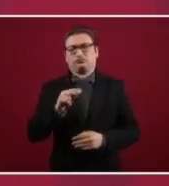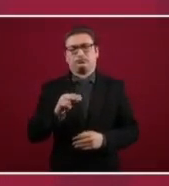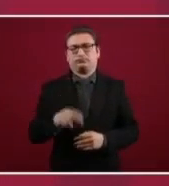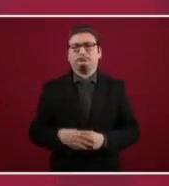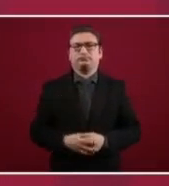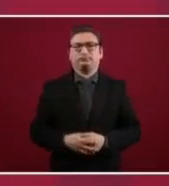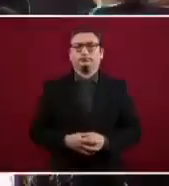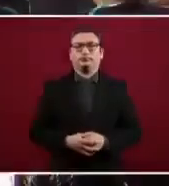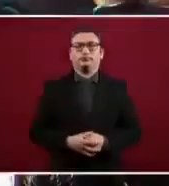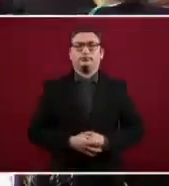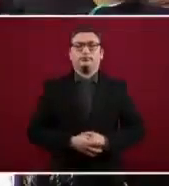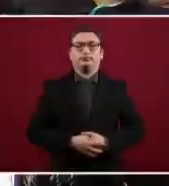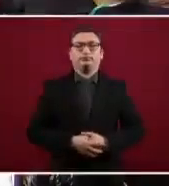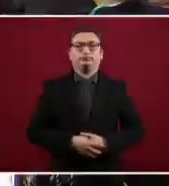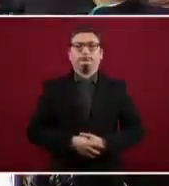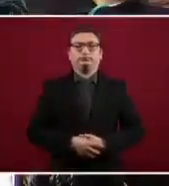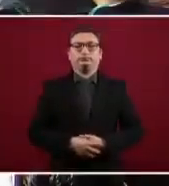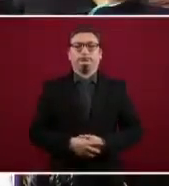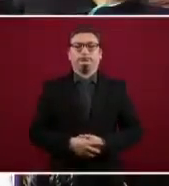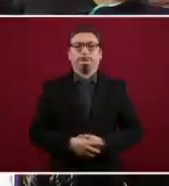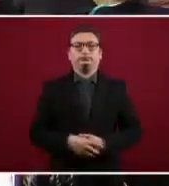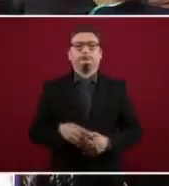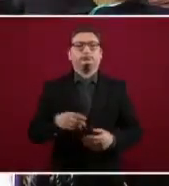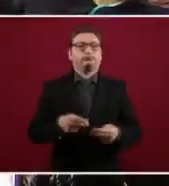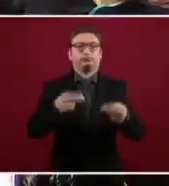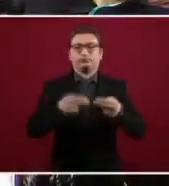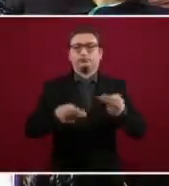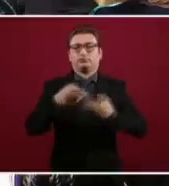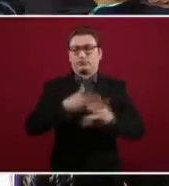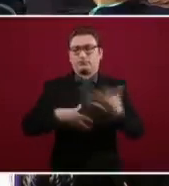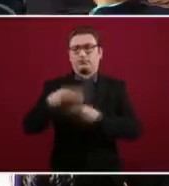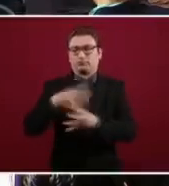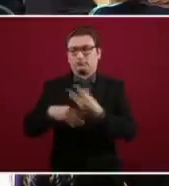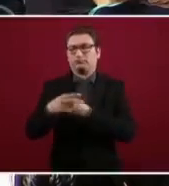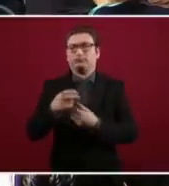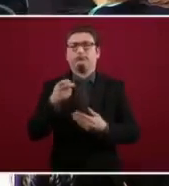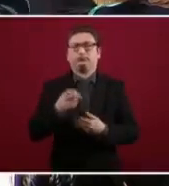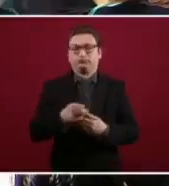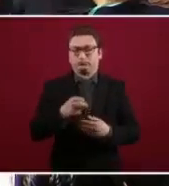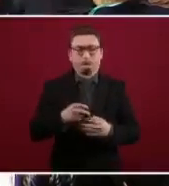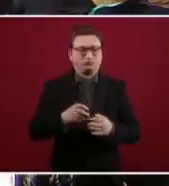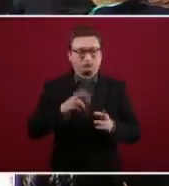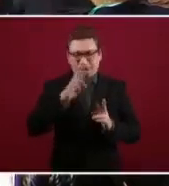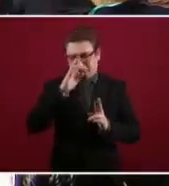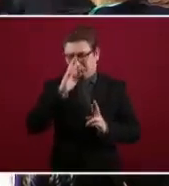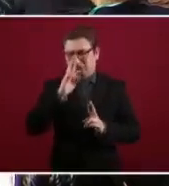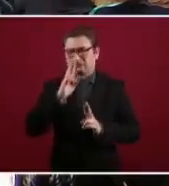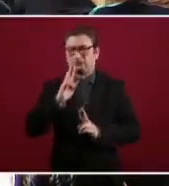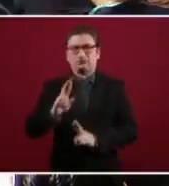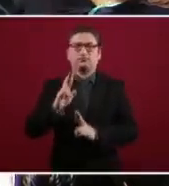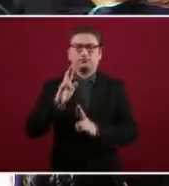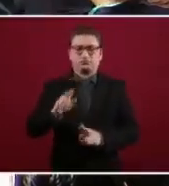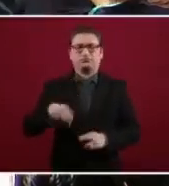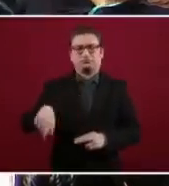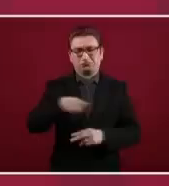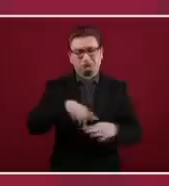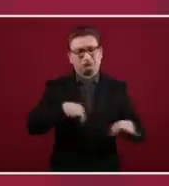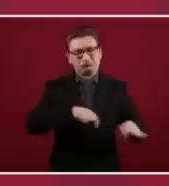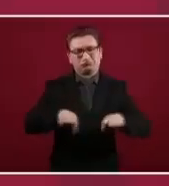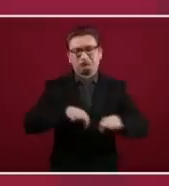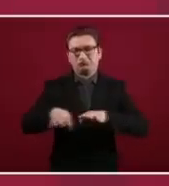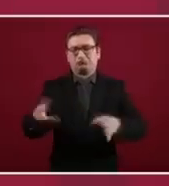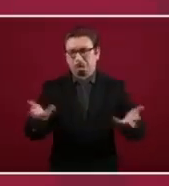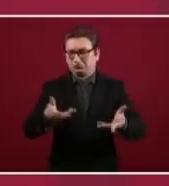no comercios u noble oficio una noble